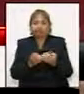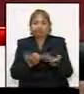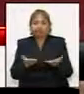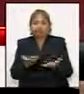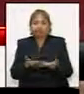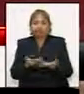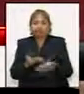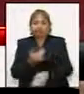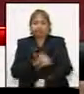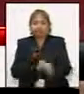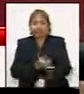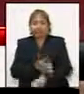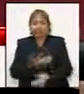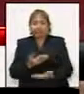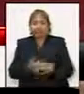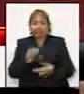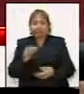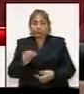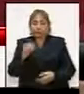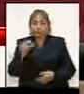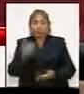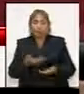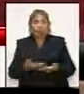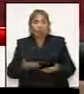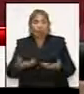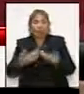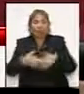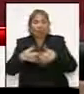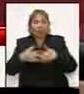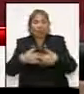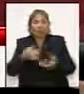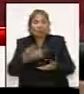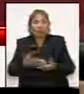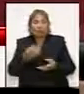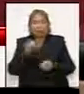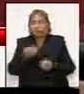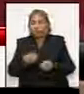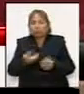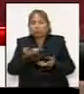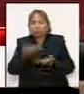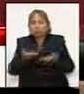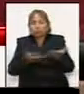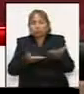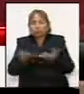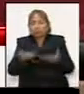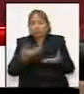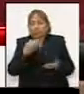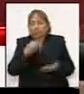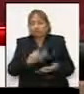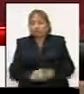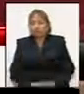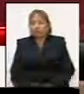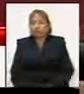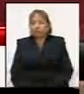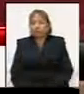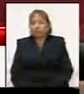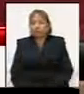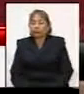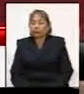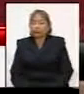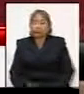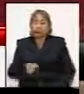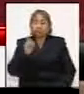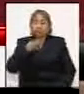instituciones también sea de manera progresiva y ojalá avanzando en la calidad del servicio que brindamos a la población. Los equipos